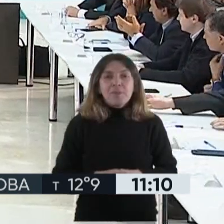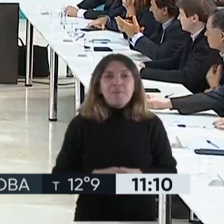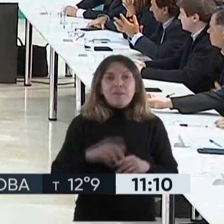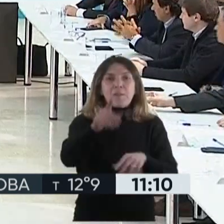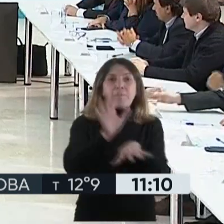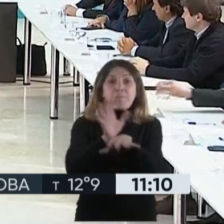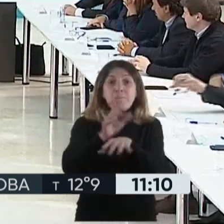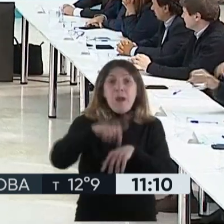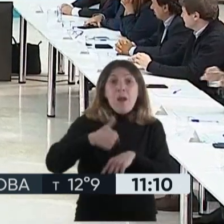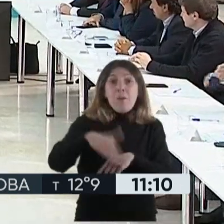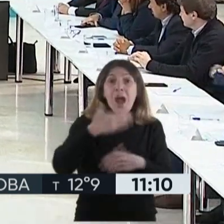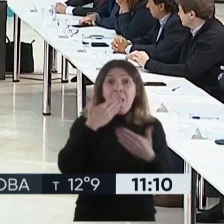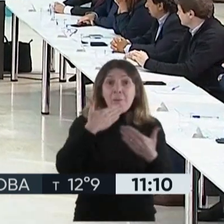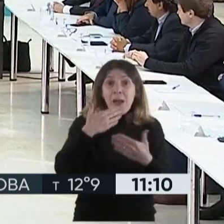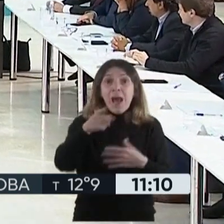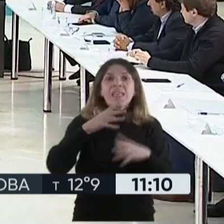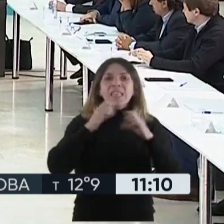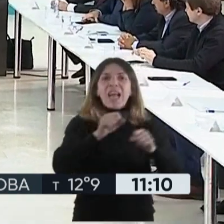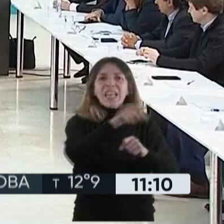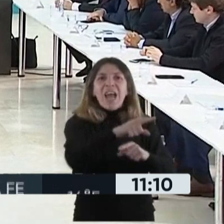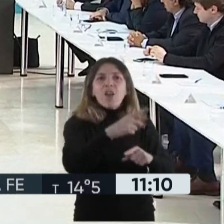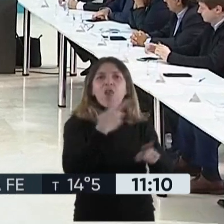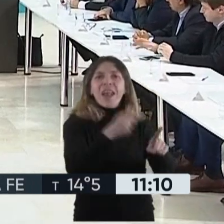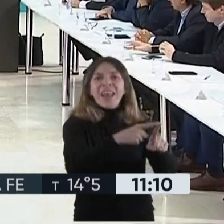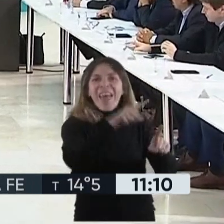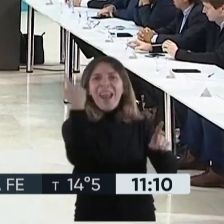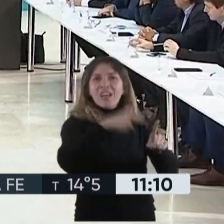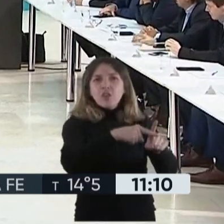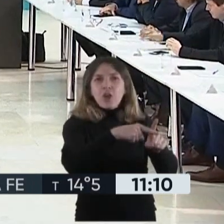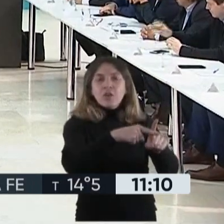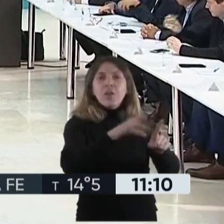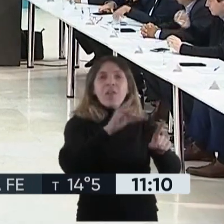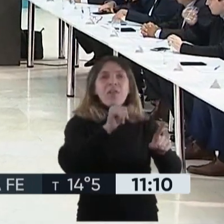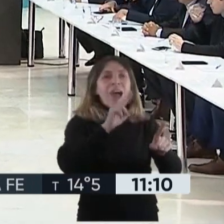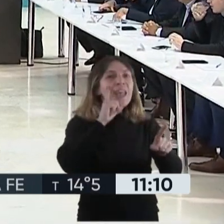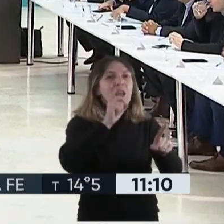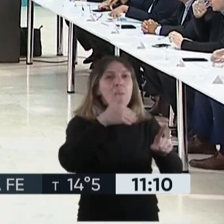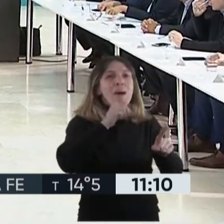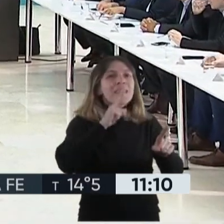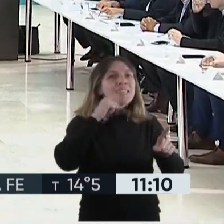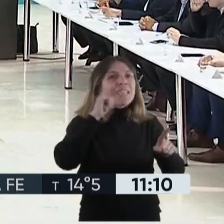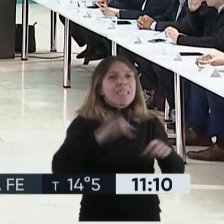Habla a continuación el señor Secretario de Energía de la Nación, Darío Martínez.